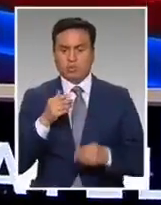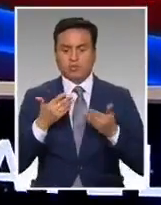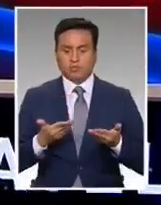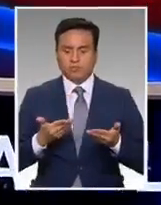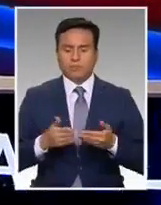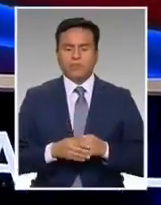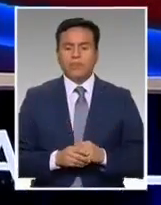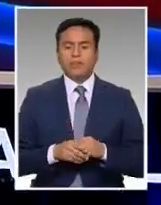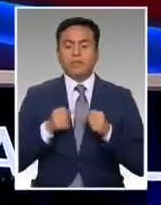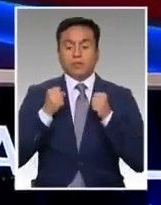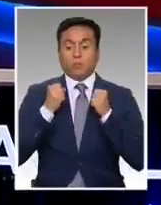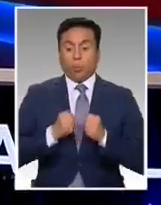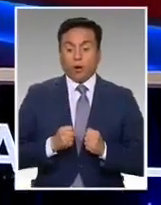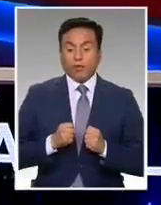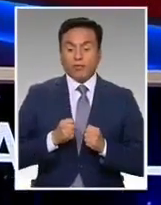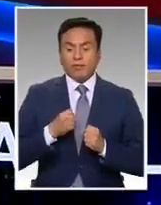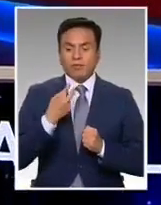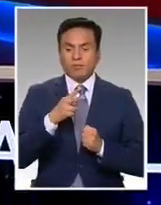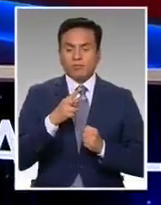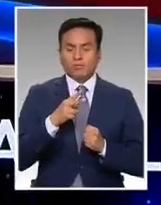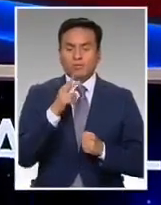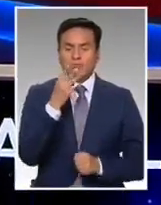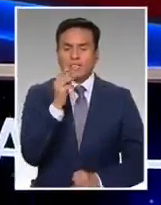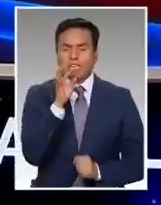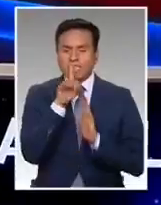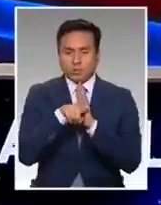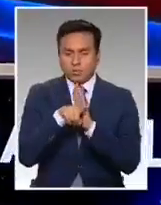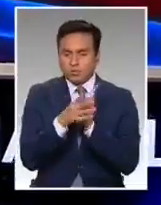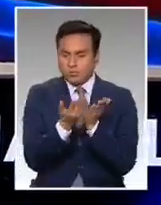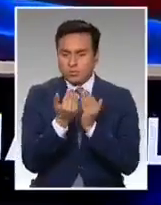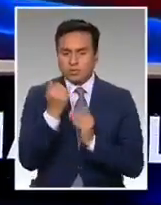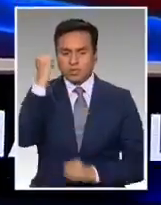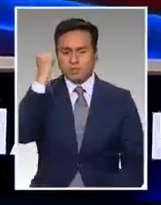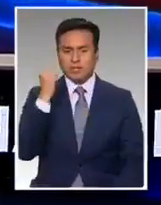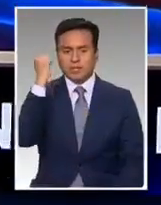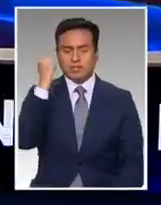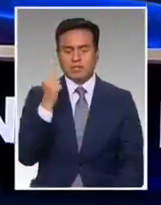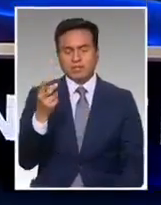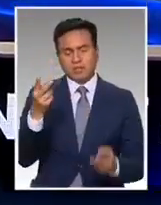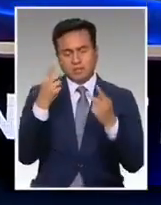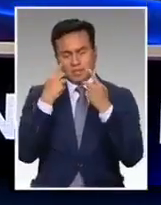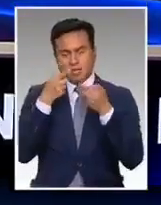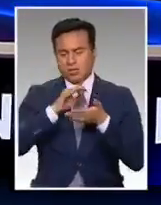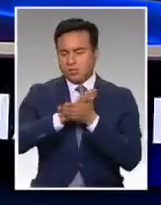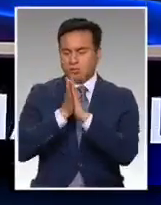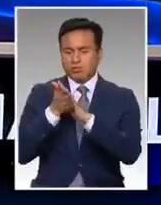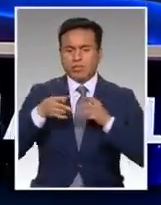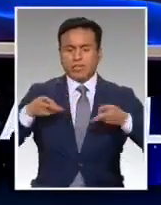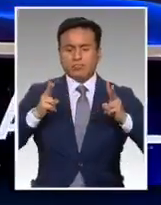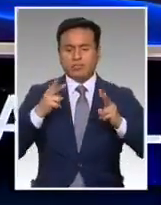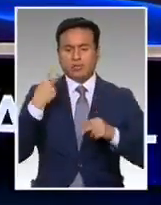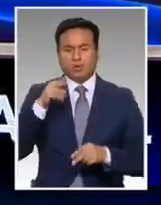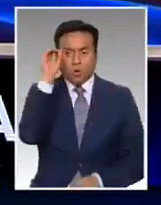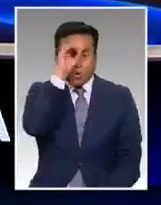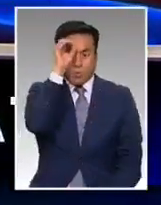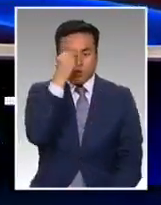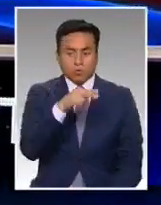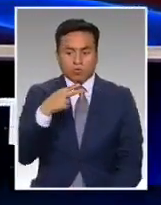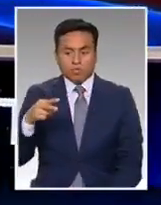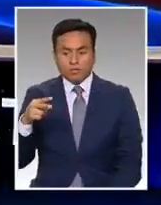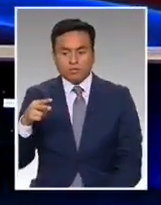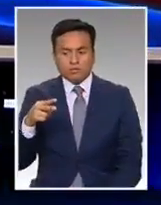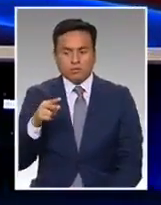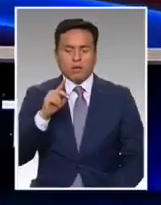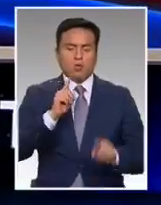puede hacer uso de sus 30 segundos sebastián piñera y de todos tenemos derecho a tener nuestras propias opiniones algunas